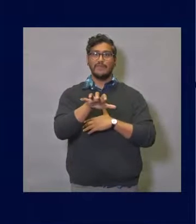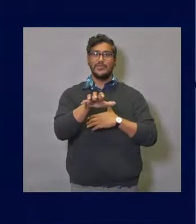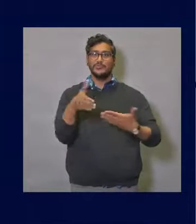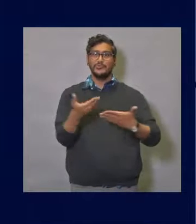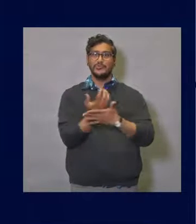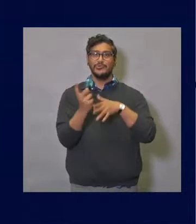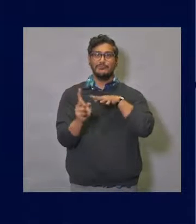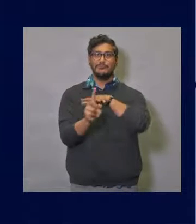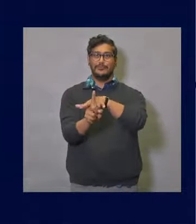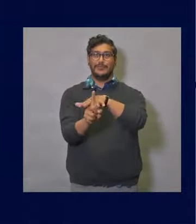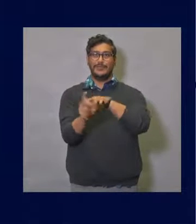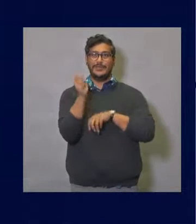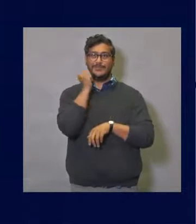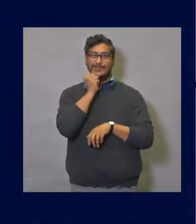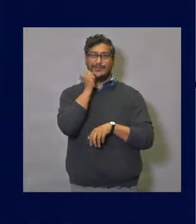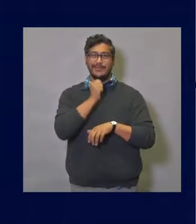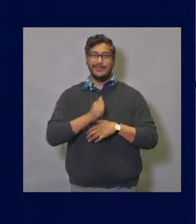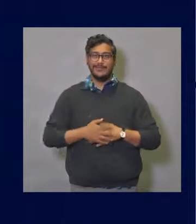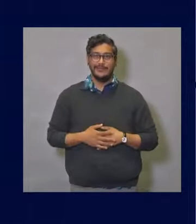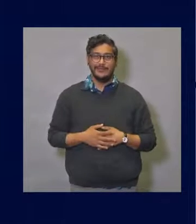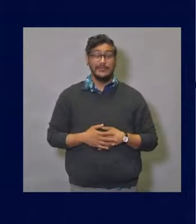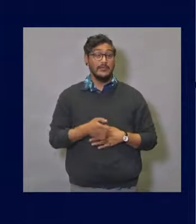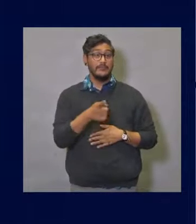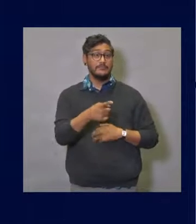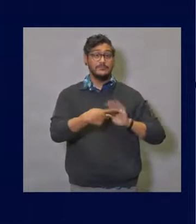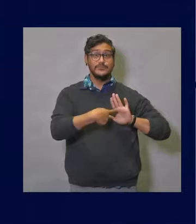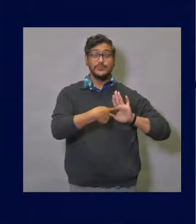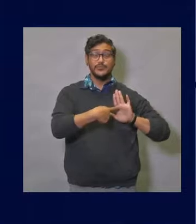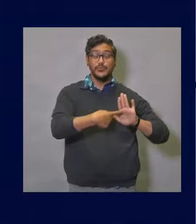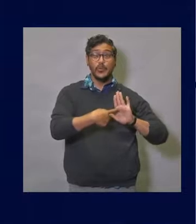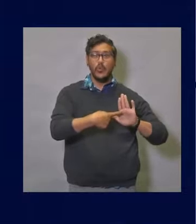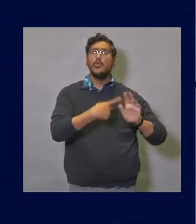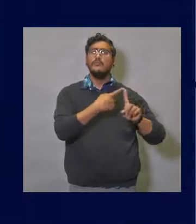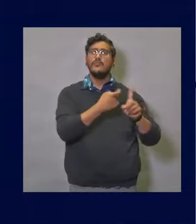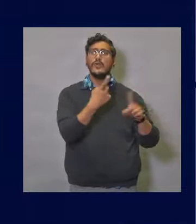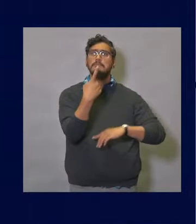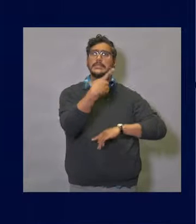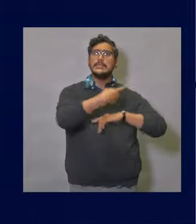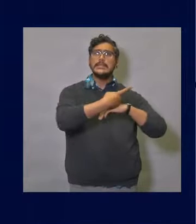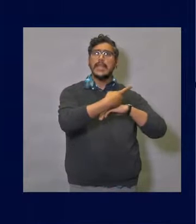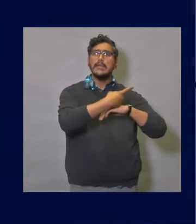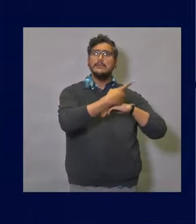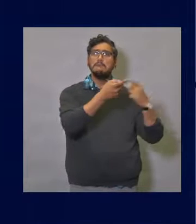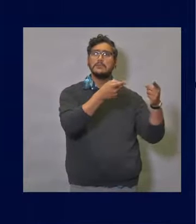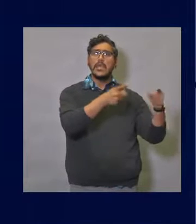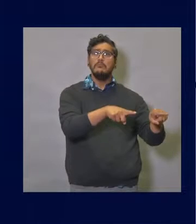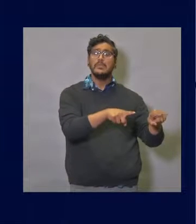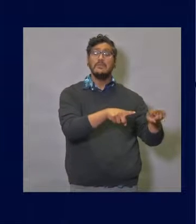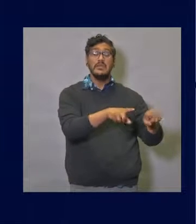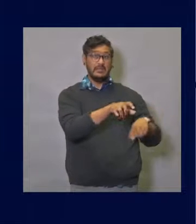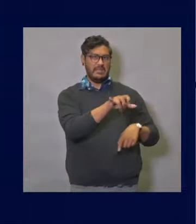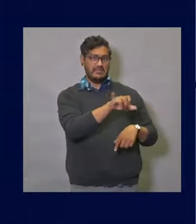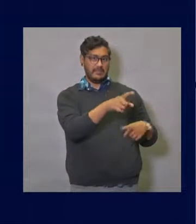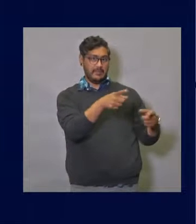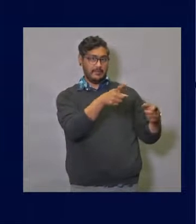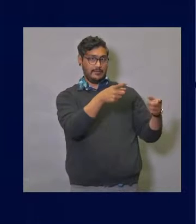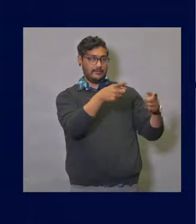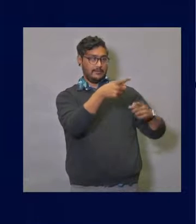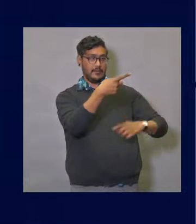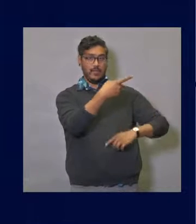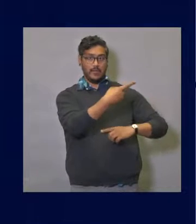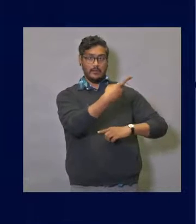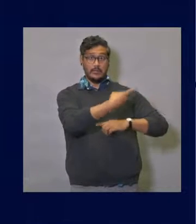nuevos por día. Este gráfico muestra los casos por fecha de episodio, cuál es la fecha en que una persona dio positivo